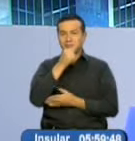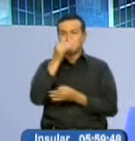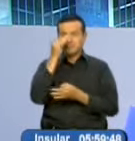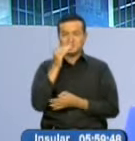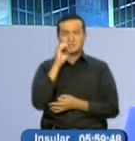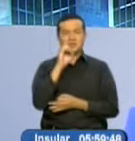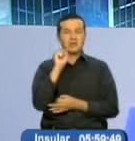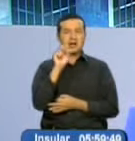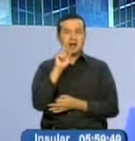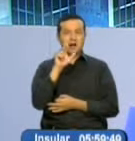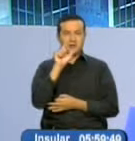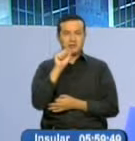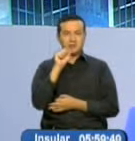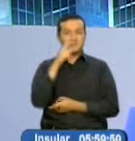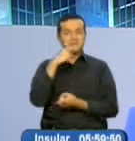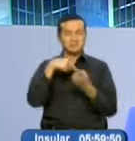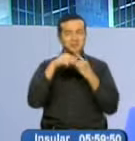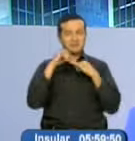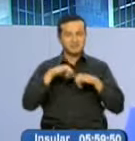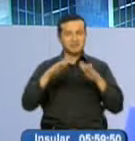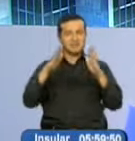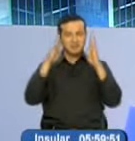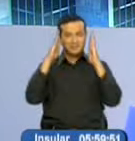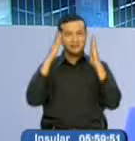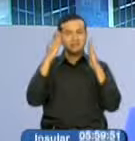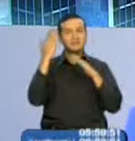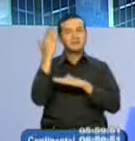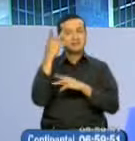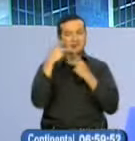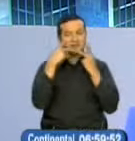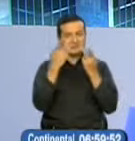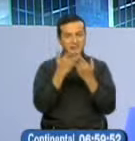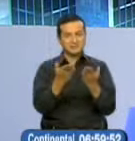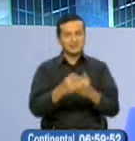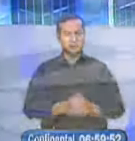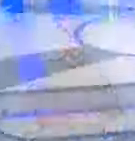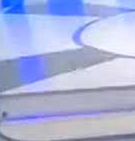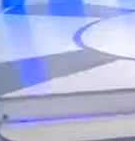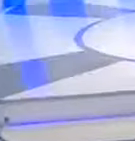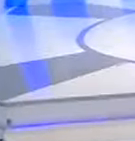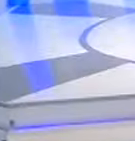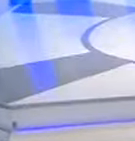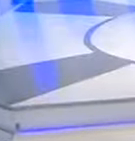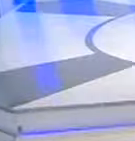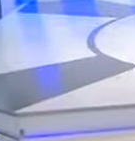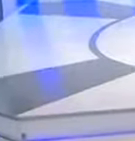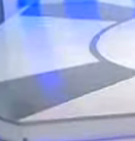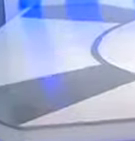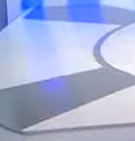de Carlos Rabascal. Ya volvemos con más, quédese en sintonía de su televisión pública.